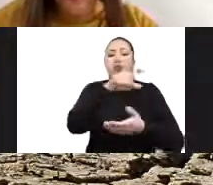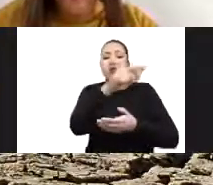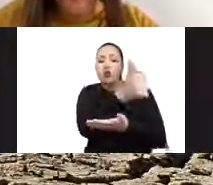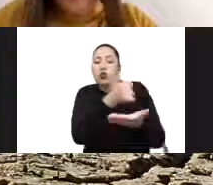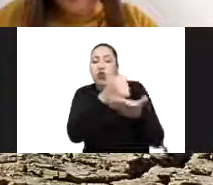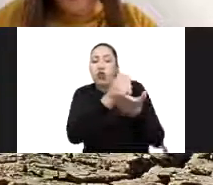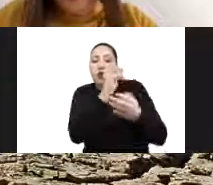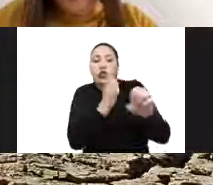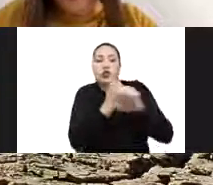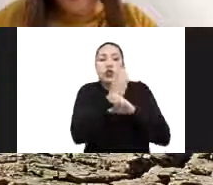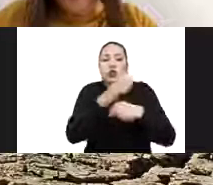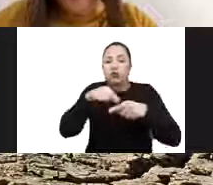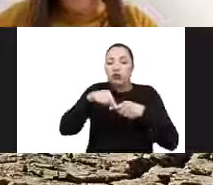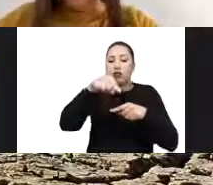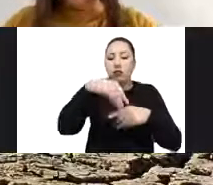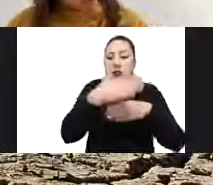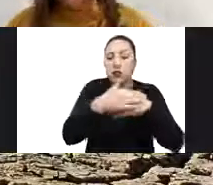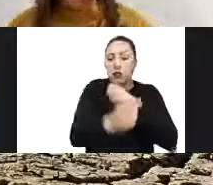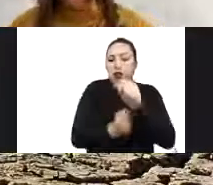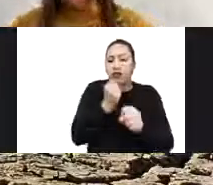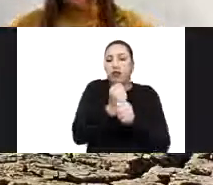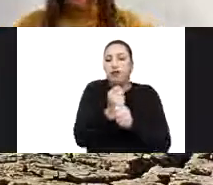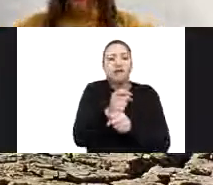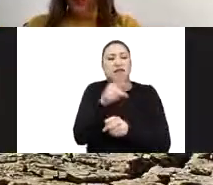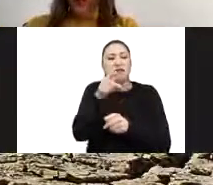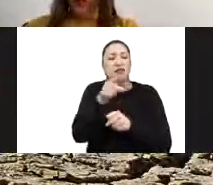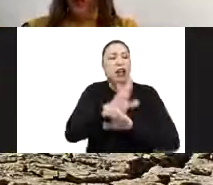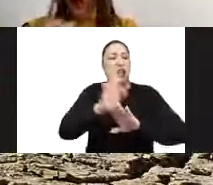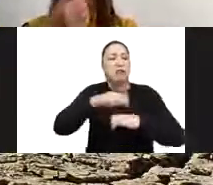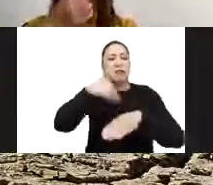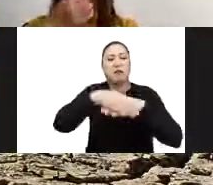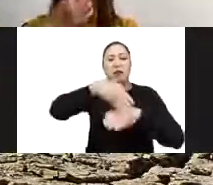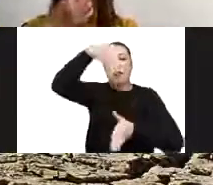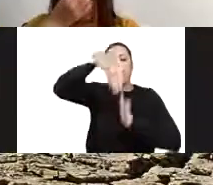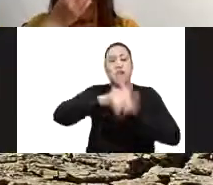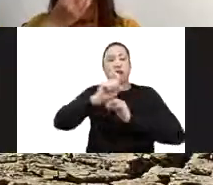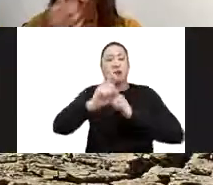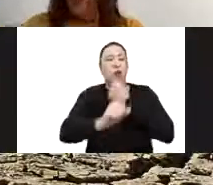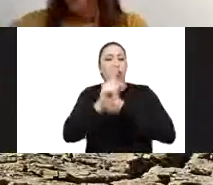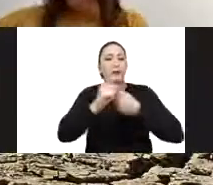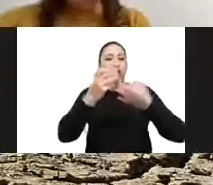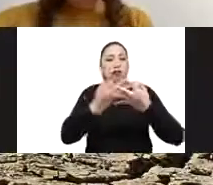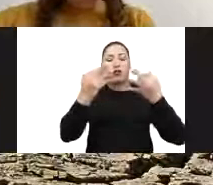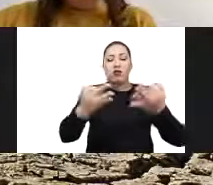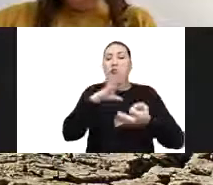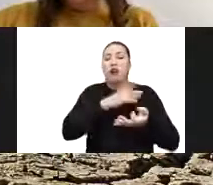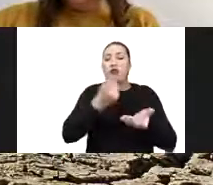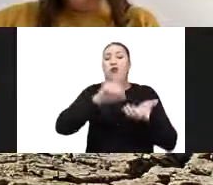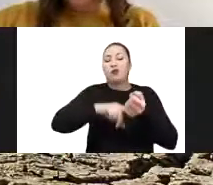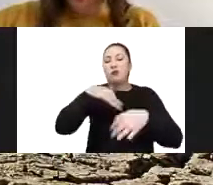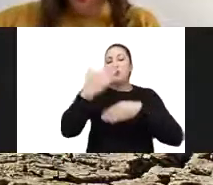de largo plazo me dice que va a tener estrés hídrico, ¿no? Entonces yo creo que es